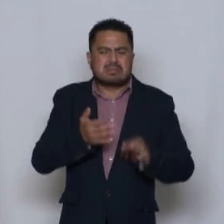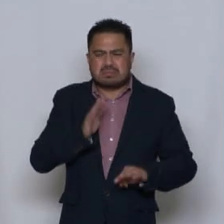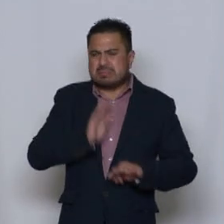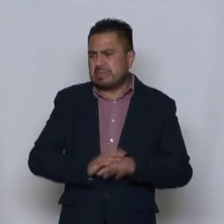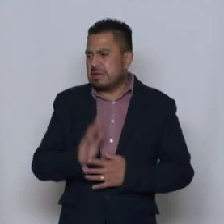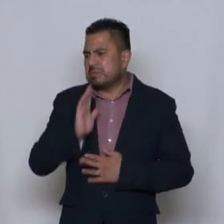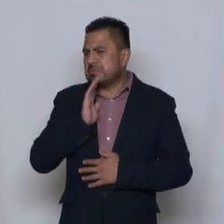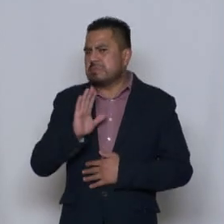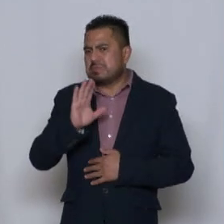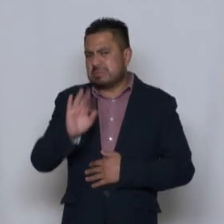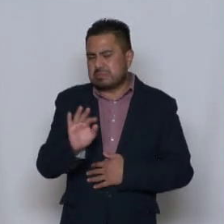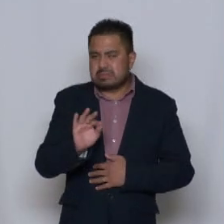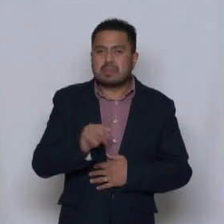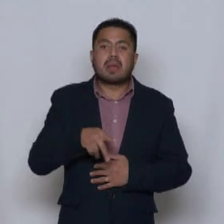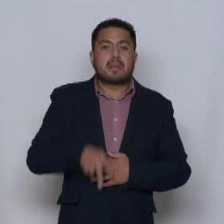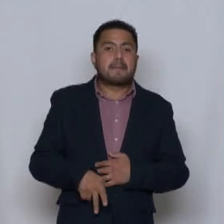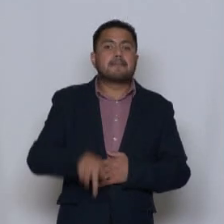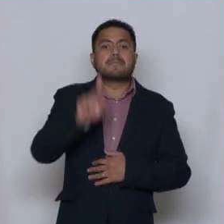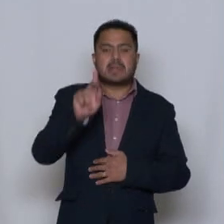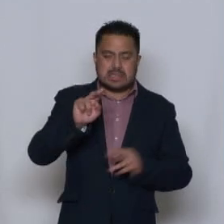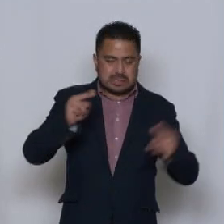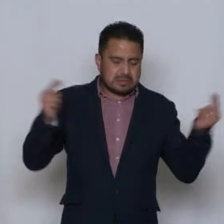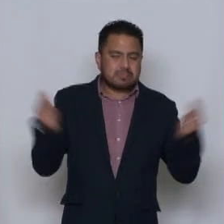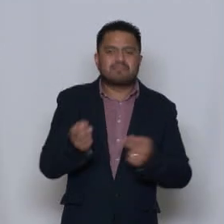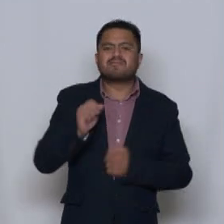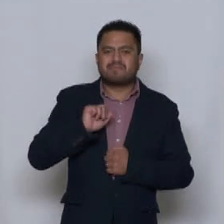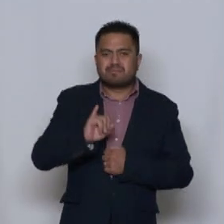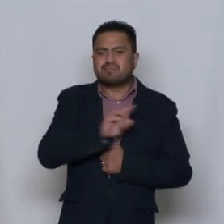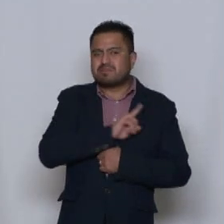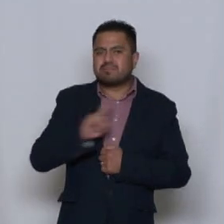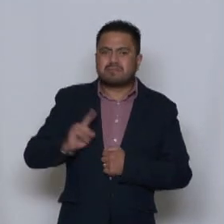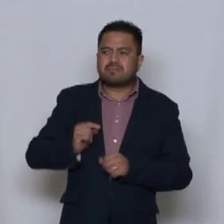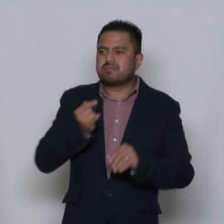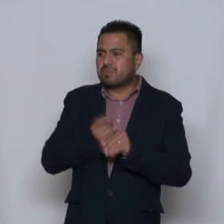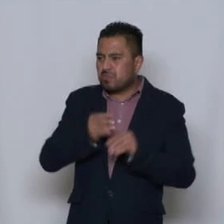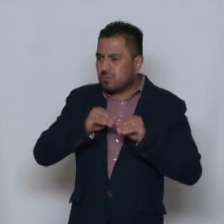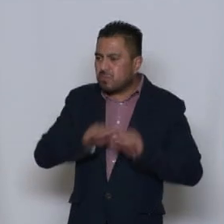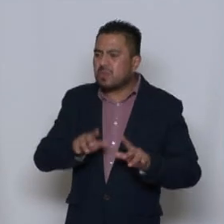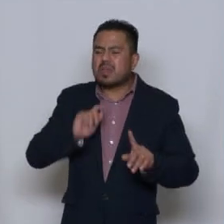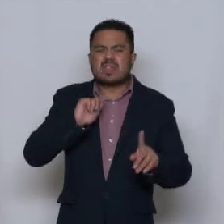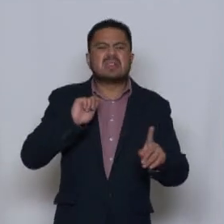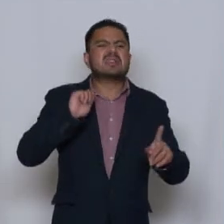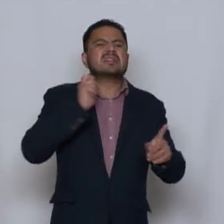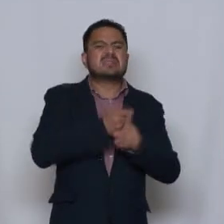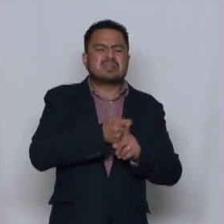sencillos, pero sí requiere de los datos